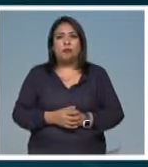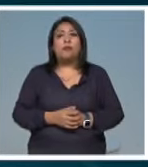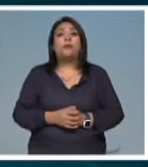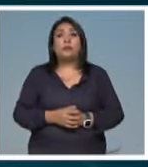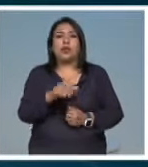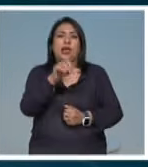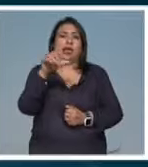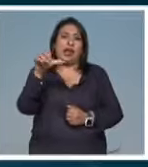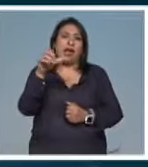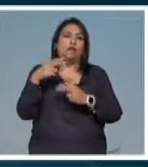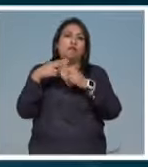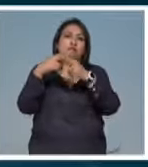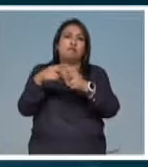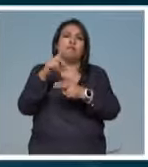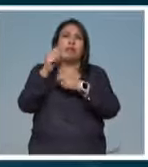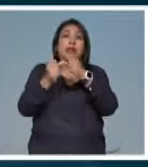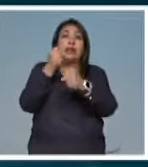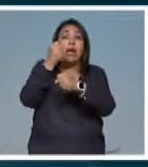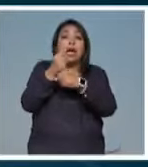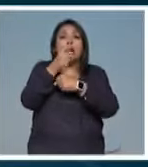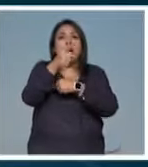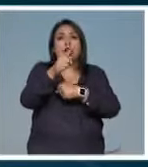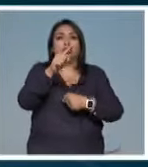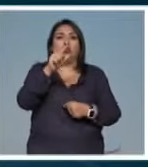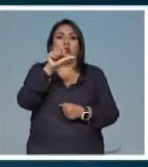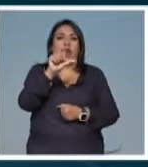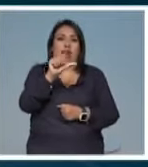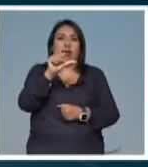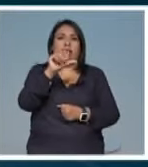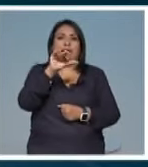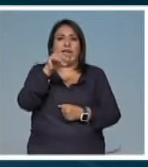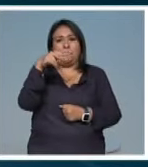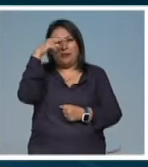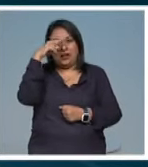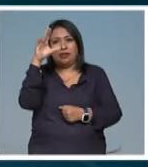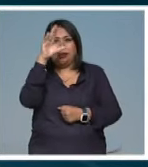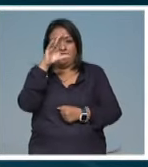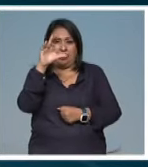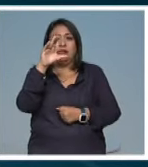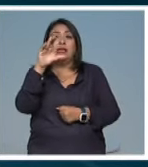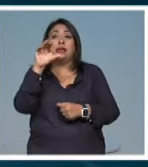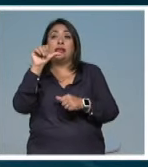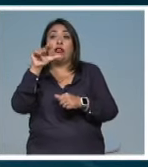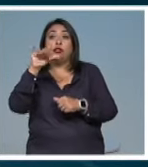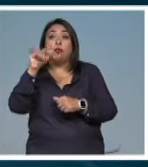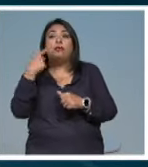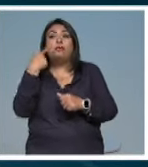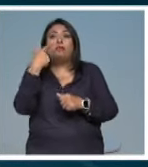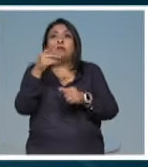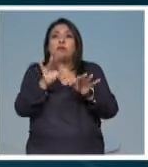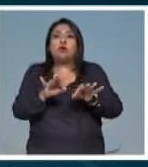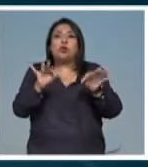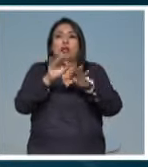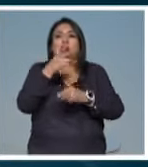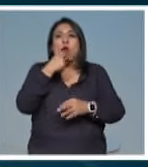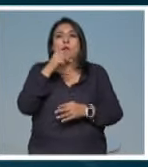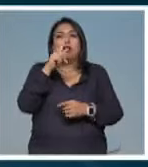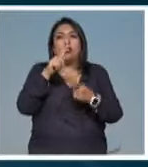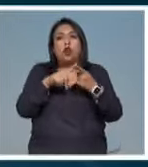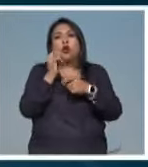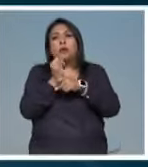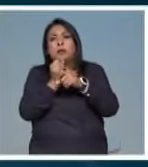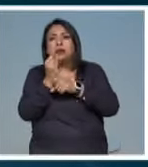En el marco de su vigésimo aniversario, la Academia Mexicana de Ciencias Antropológicas reconoce la trayectoria del connotado etnólogo,